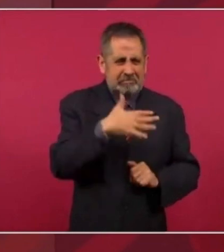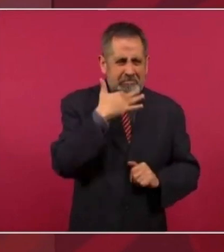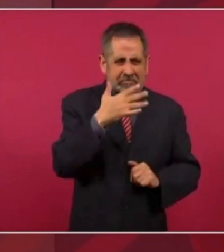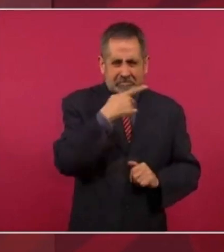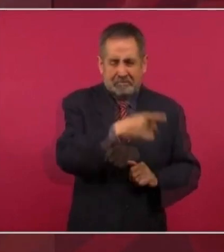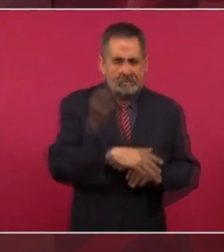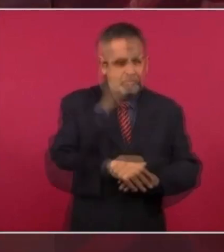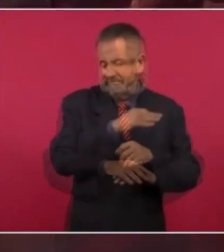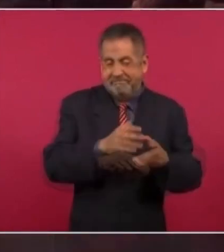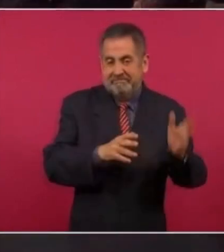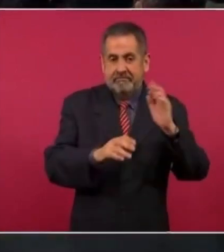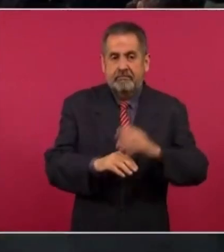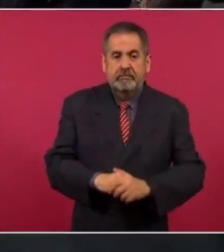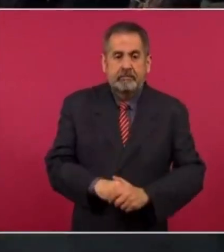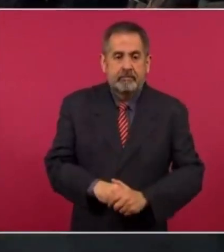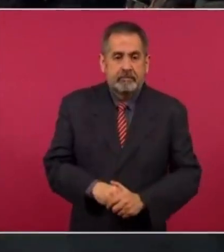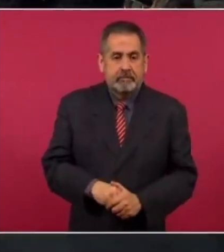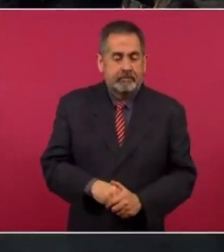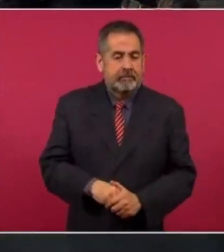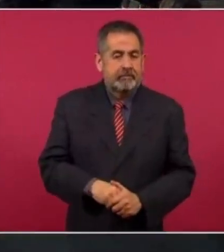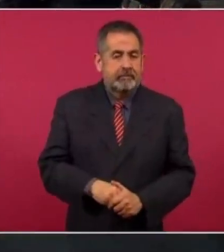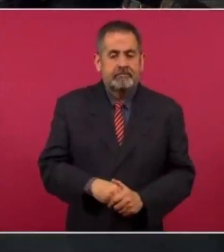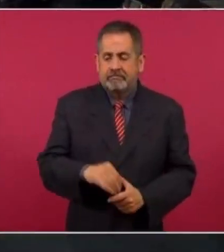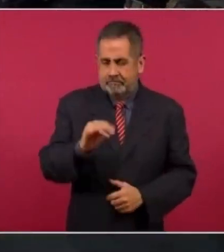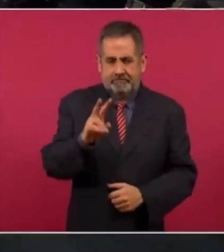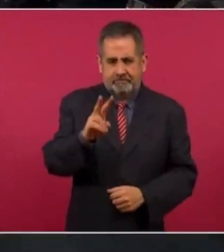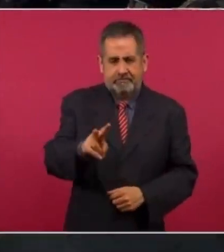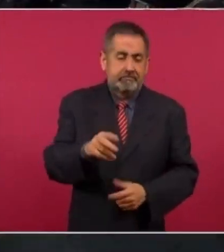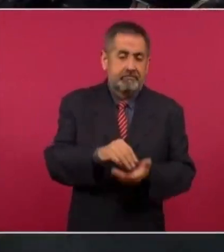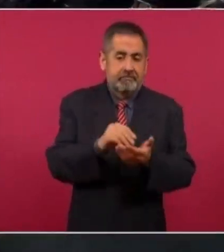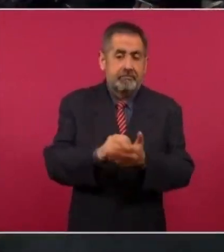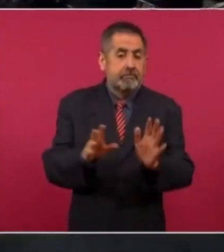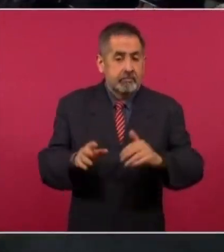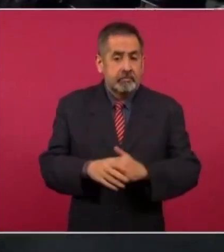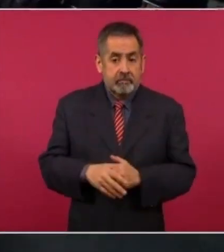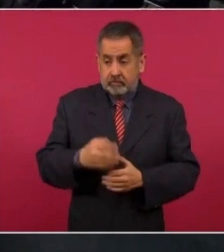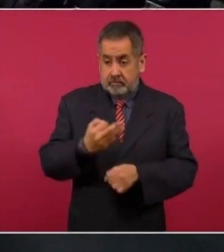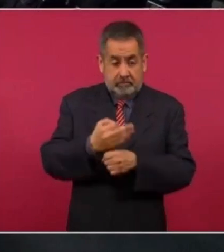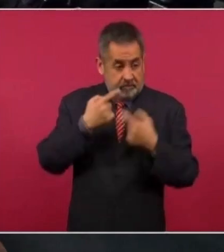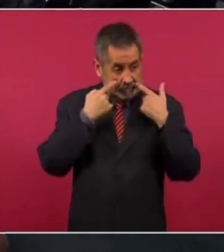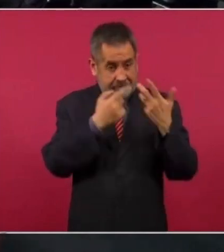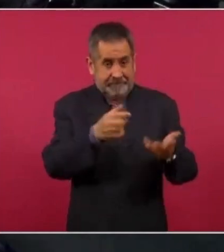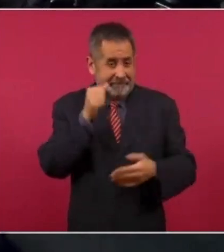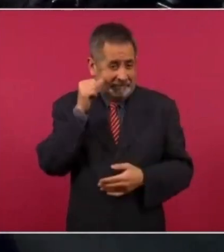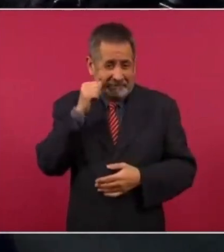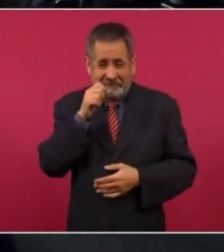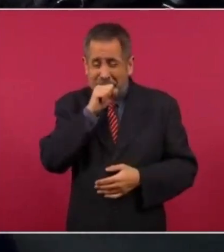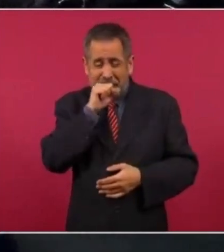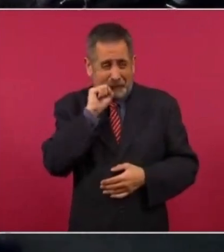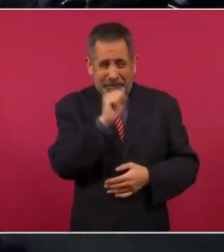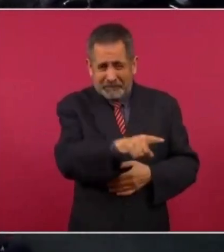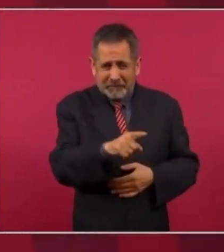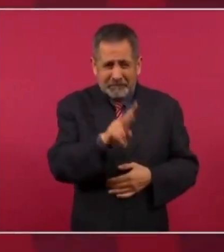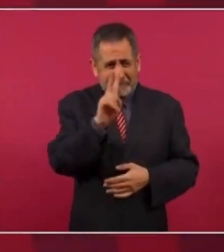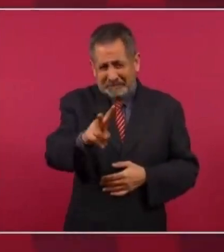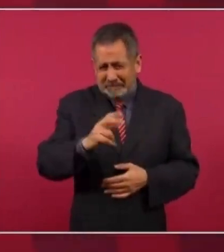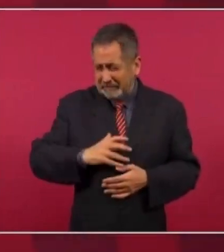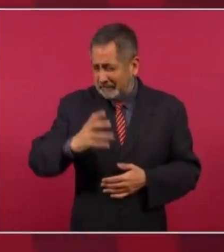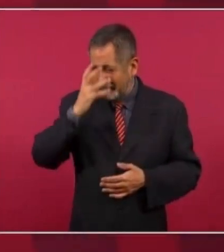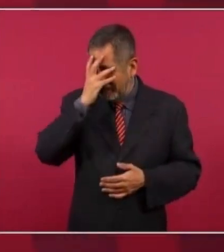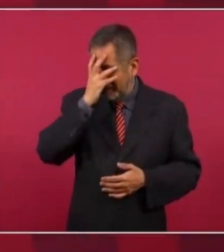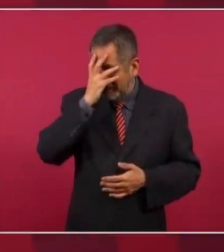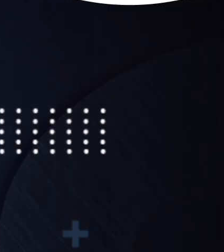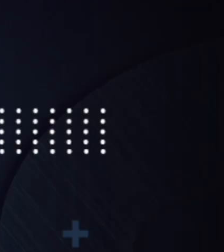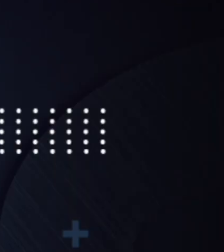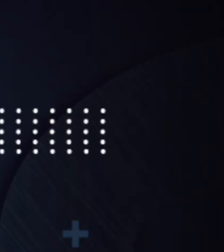que aguanten, sí, sí, sigue. Bueno, esto que estamos viendo de lo de ayer es una vergüenza.